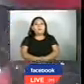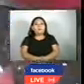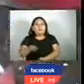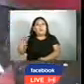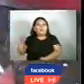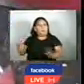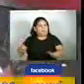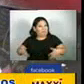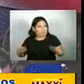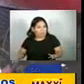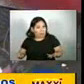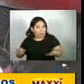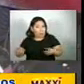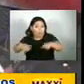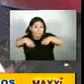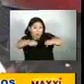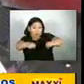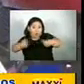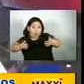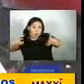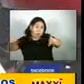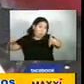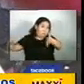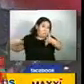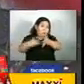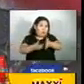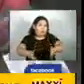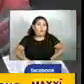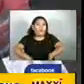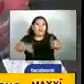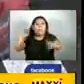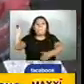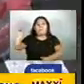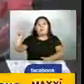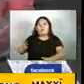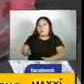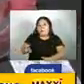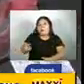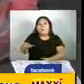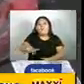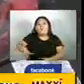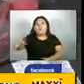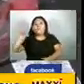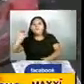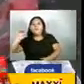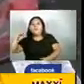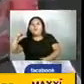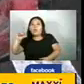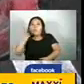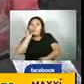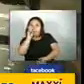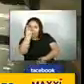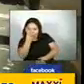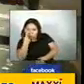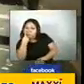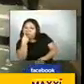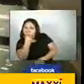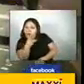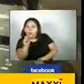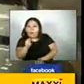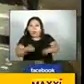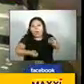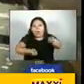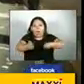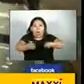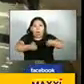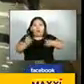Es un accidente de tránsito ocurrido sobre el Boulevard Venezuela a la altura del barrio La Vega. Según testigos en la zona, un vehículo tipo sedán